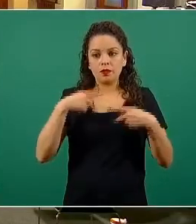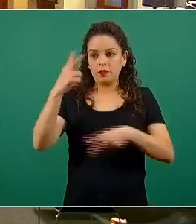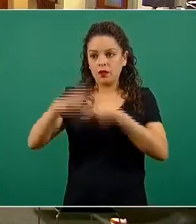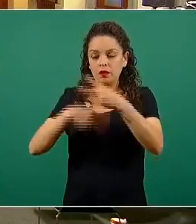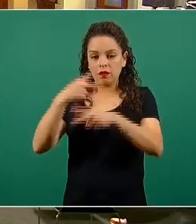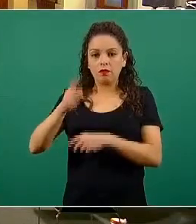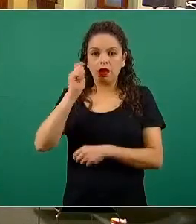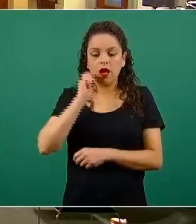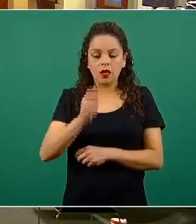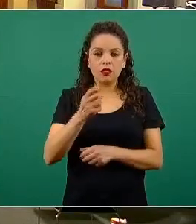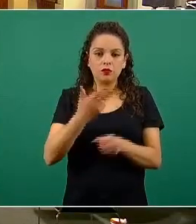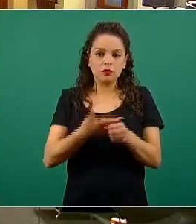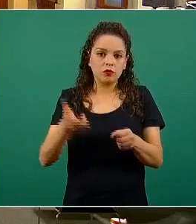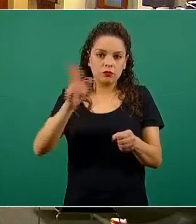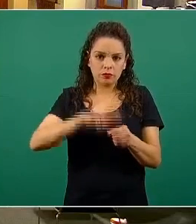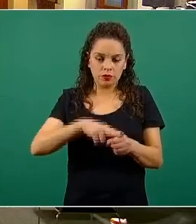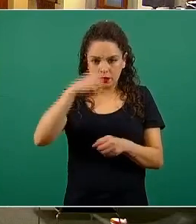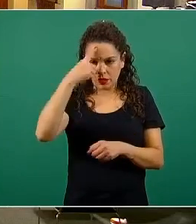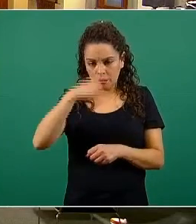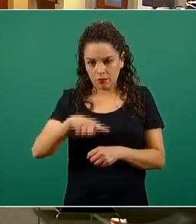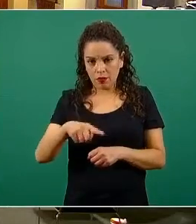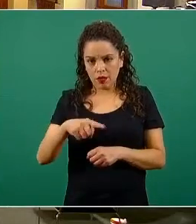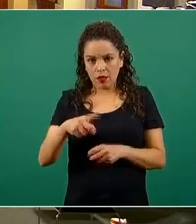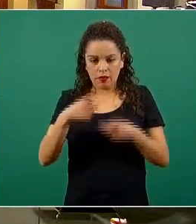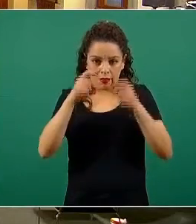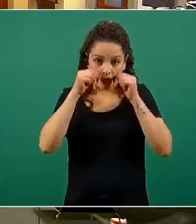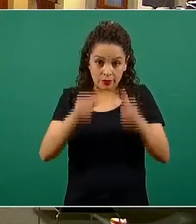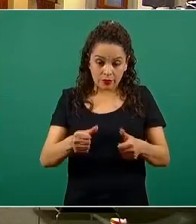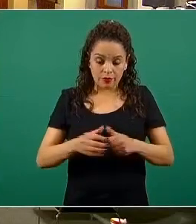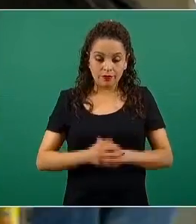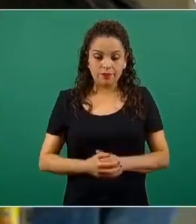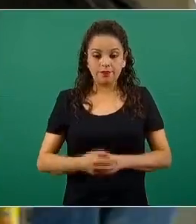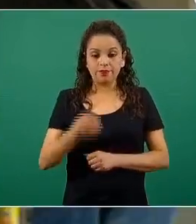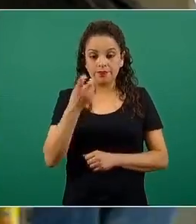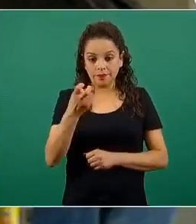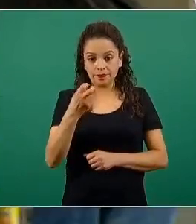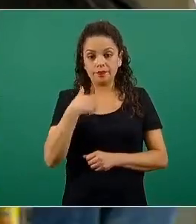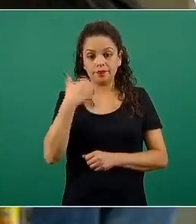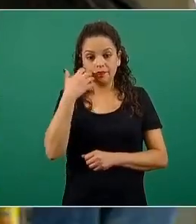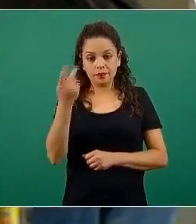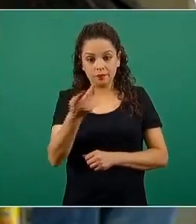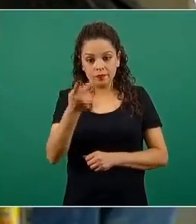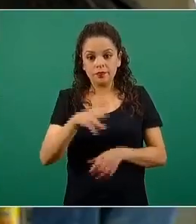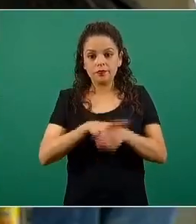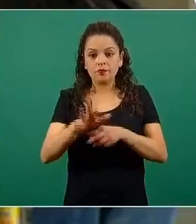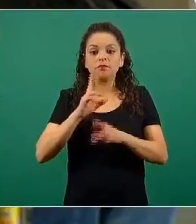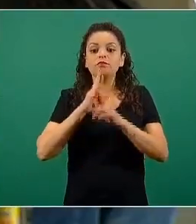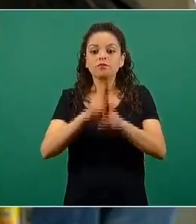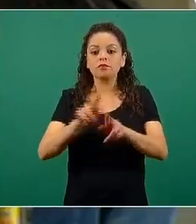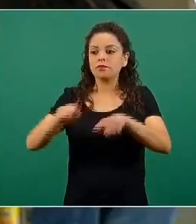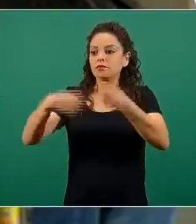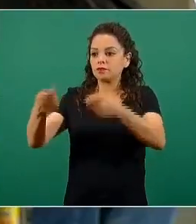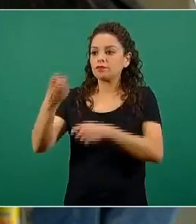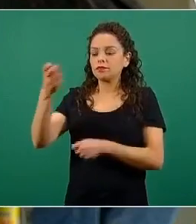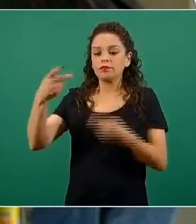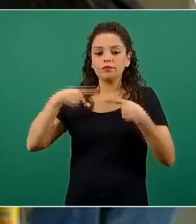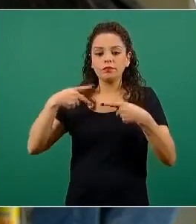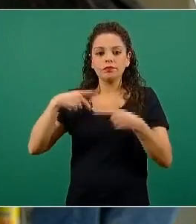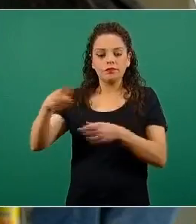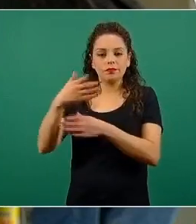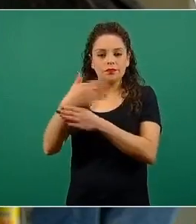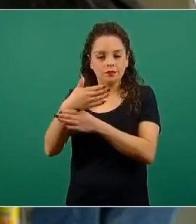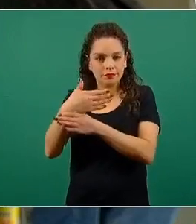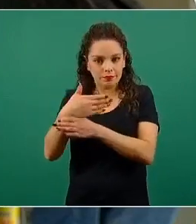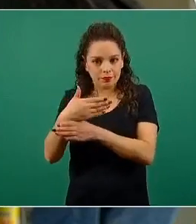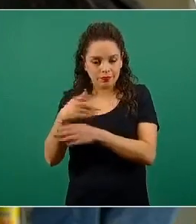centros hospitalarios, ¿no? Entonces, por un lado, ¿qué respuesta le darían estos paramédicos